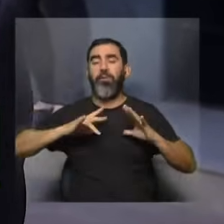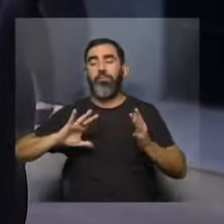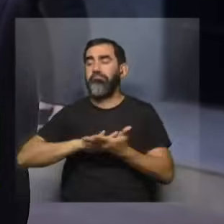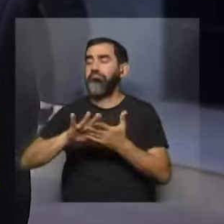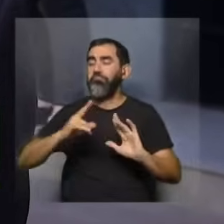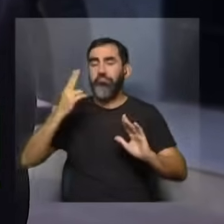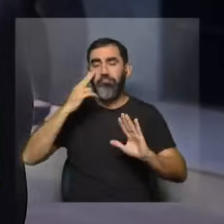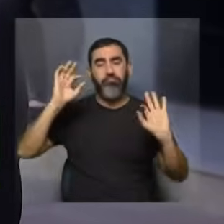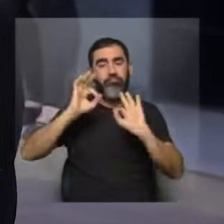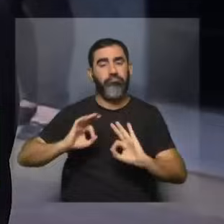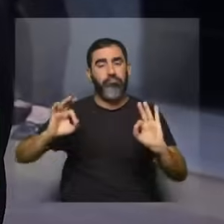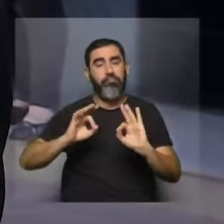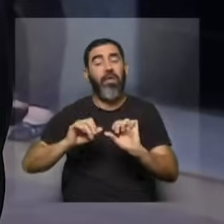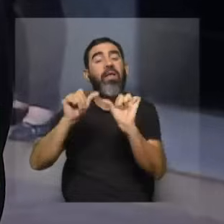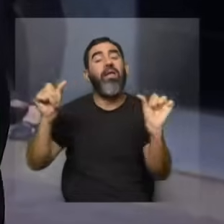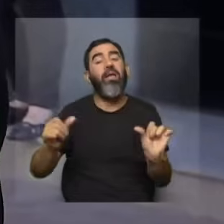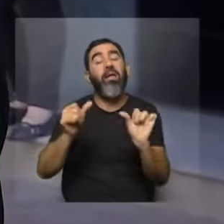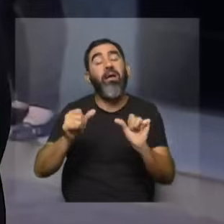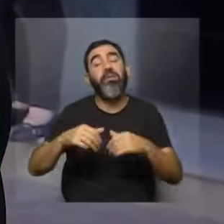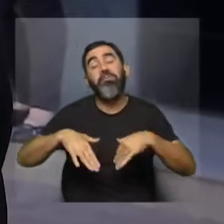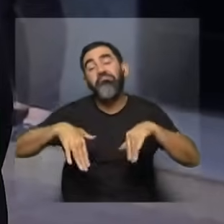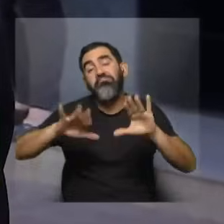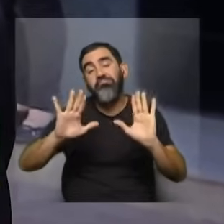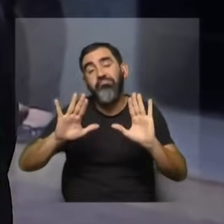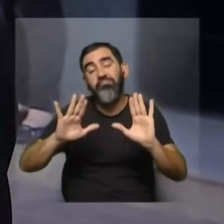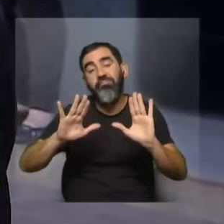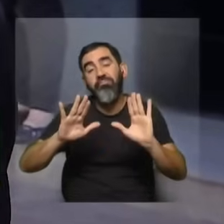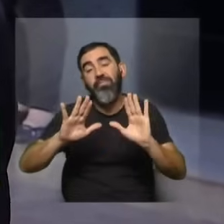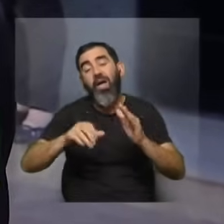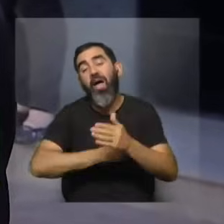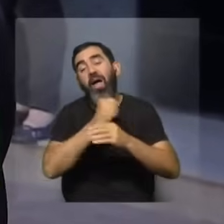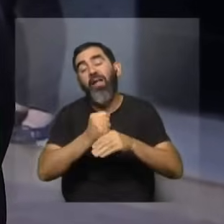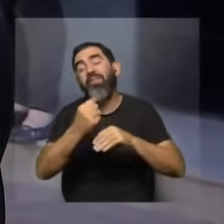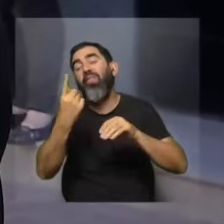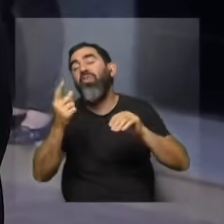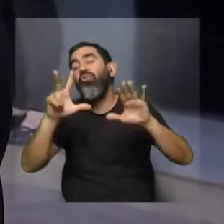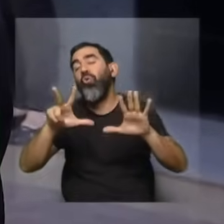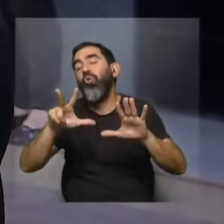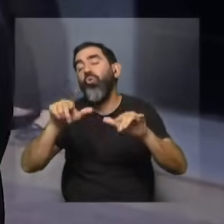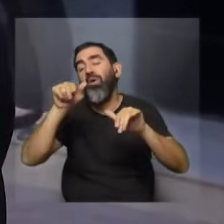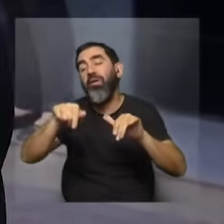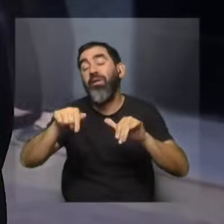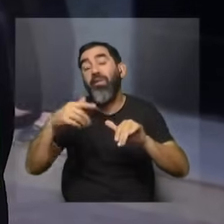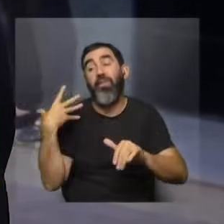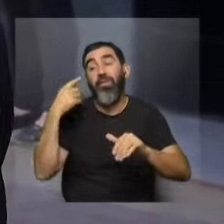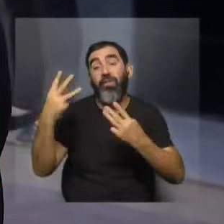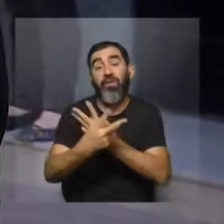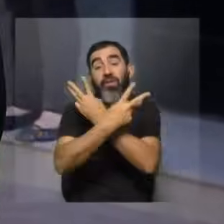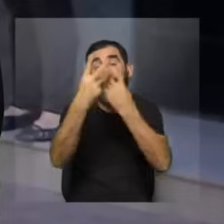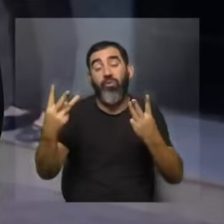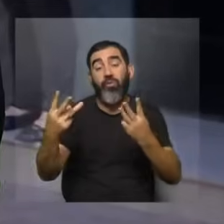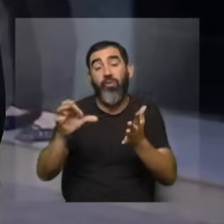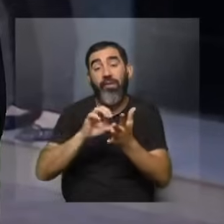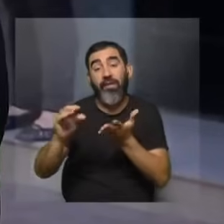nada. ¿Qué quiere hacer la Corte? Posiblemente llevar todo hasta el día 18, que efectivamente el director general de servicios